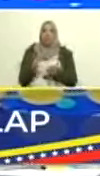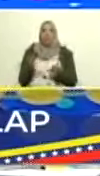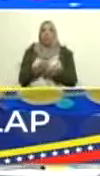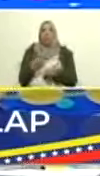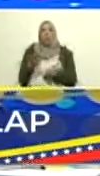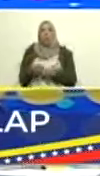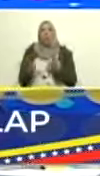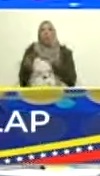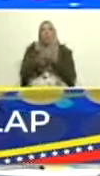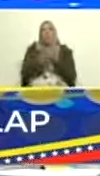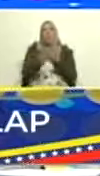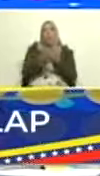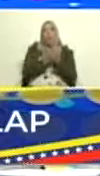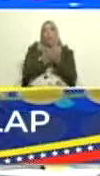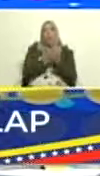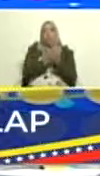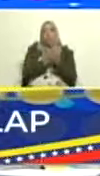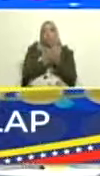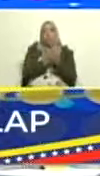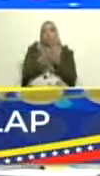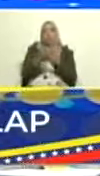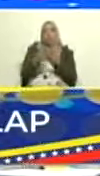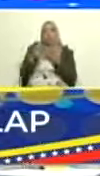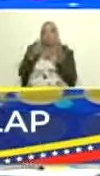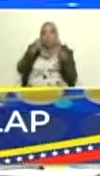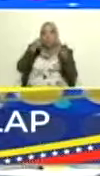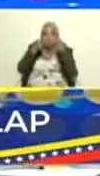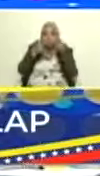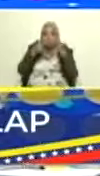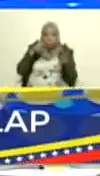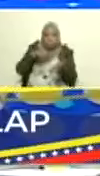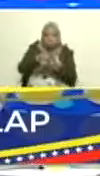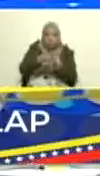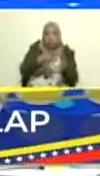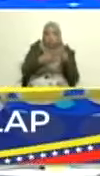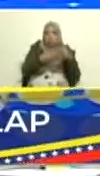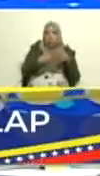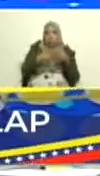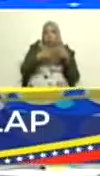Estado, pedir la invasión gringa.